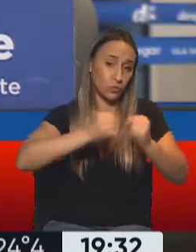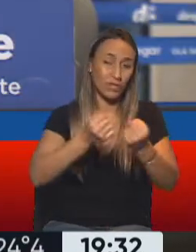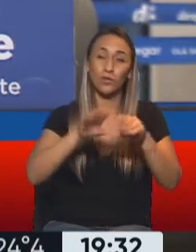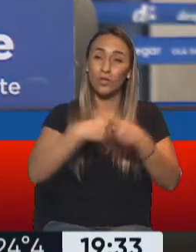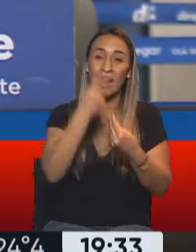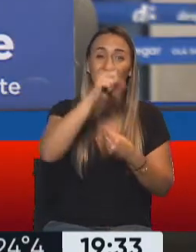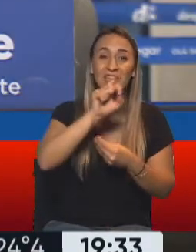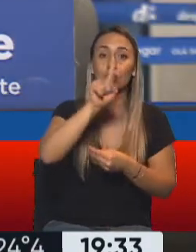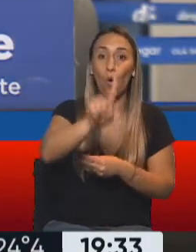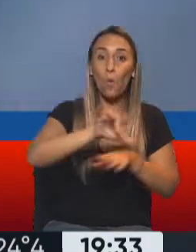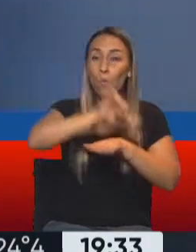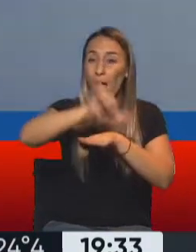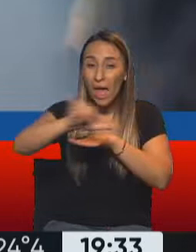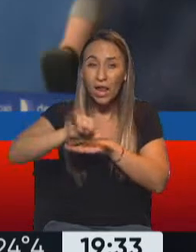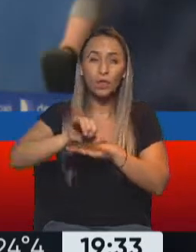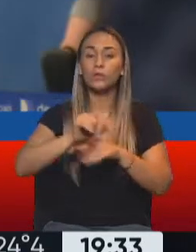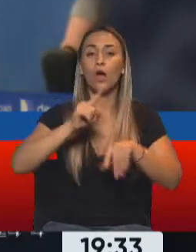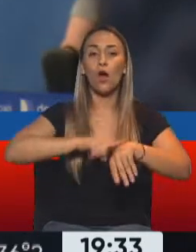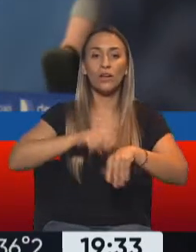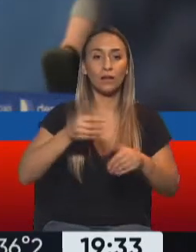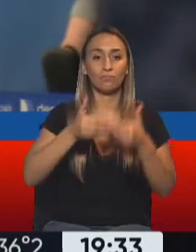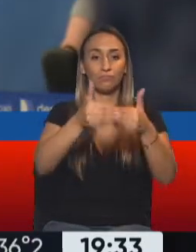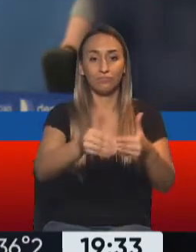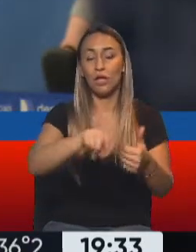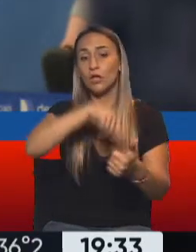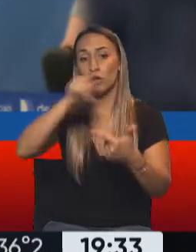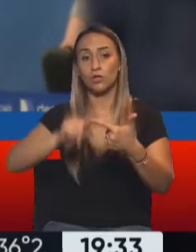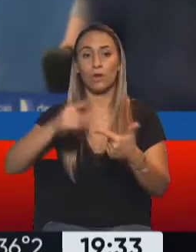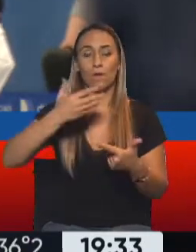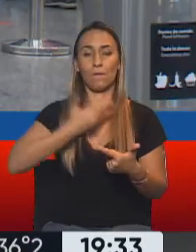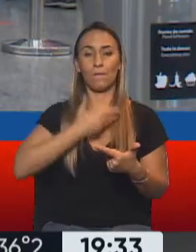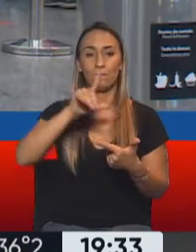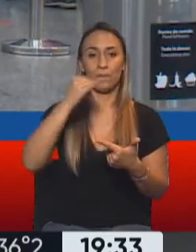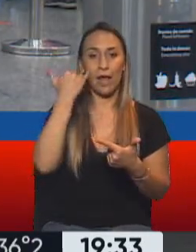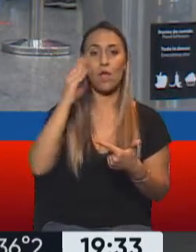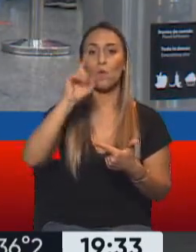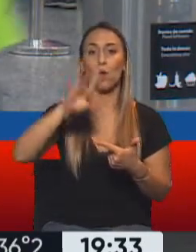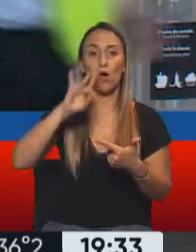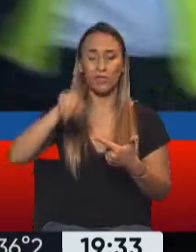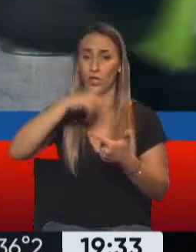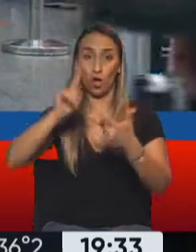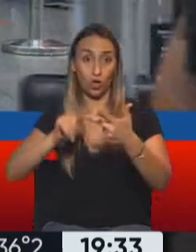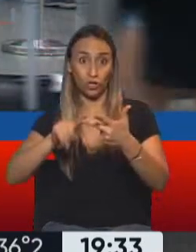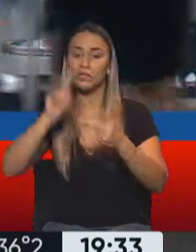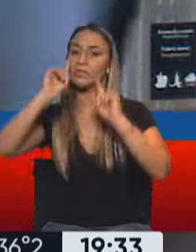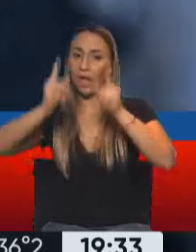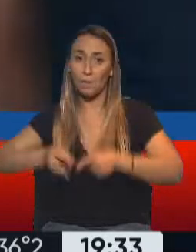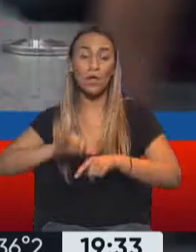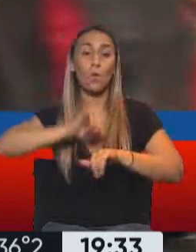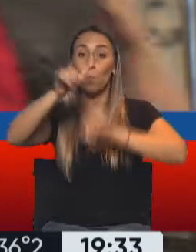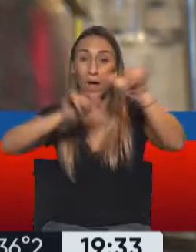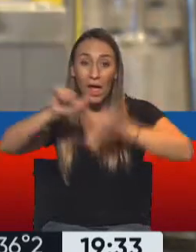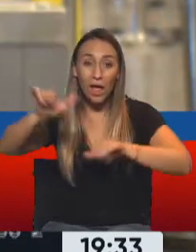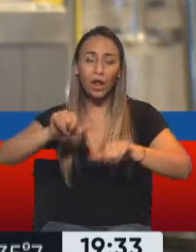101 vuelos reprogramados. Y en Flybondi y JetSmart, otras de las empresas que trabajan aquí en Aeroparque, decenas de vuelos también